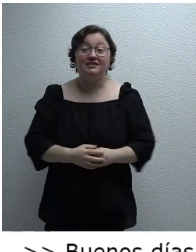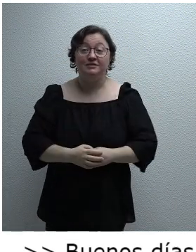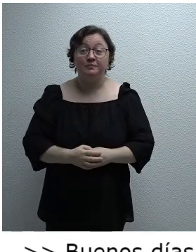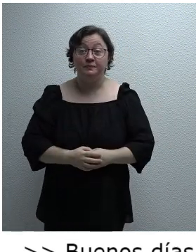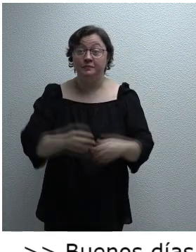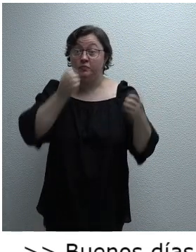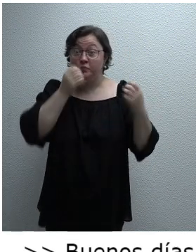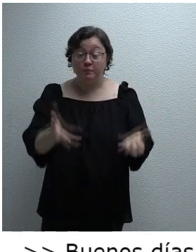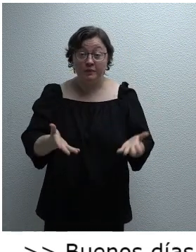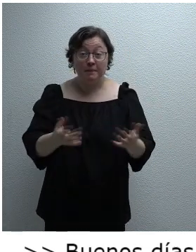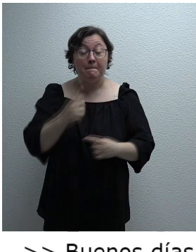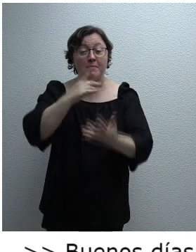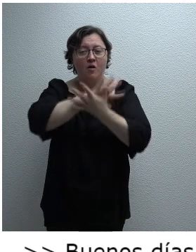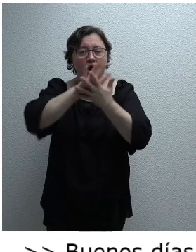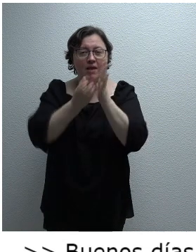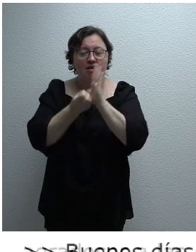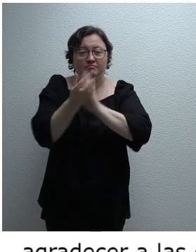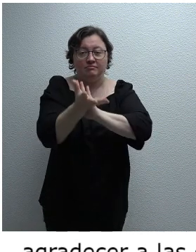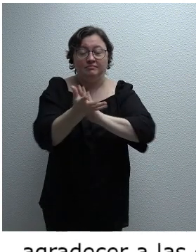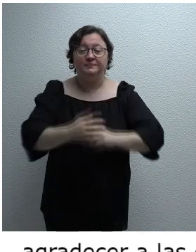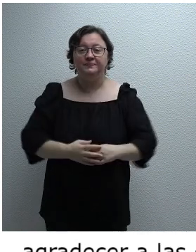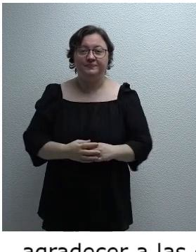Y bueno, pues en primer lugar,